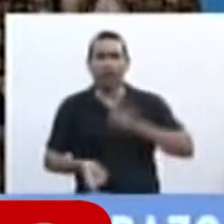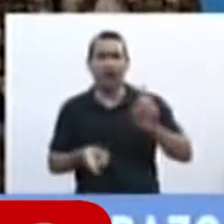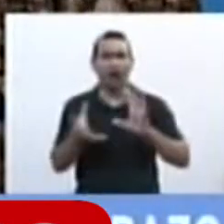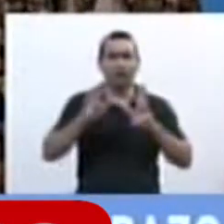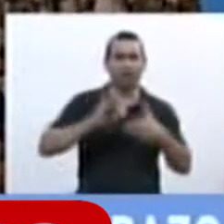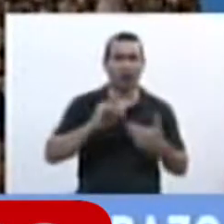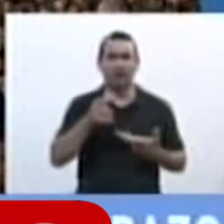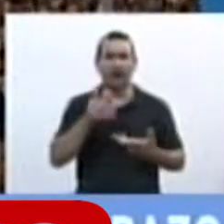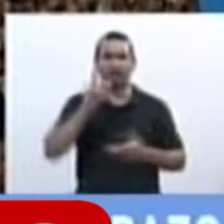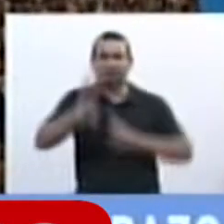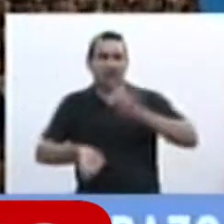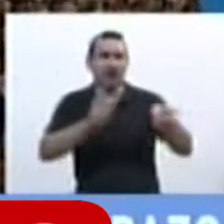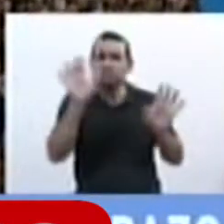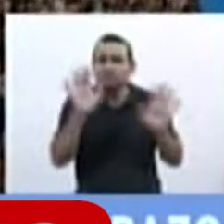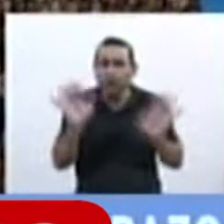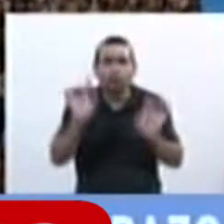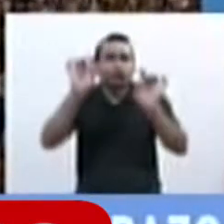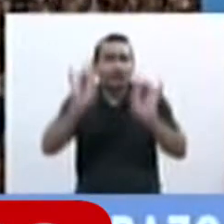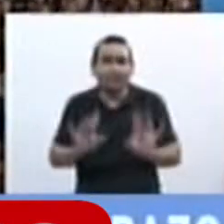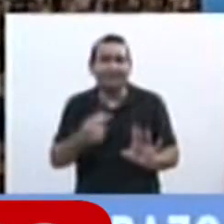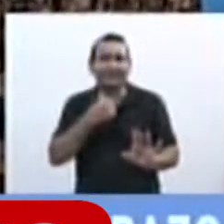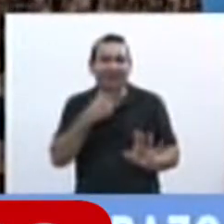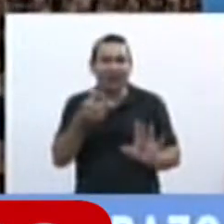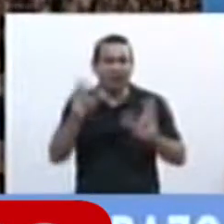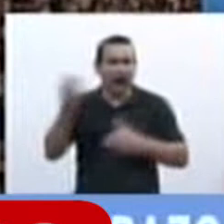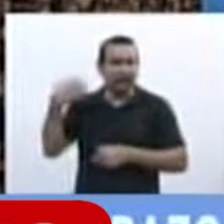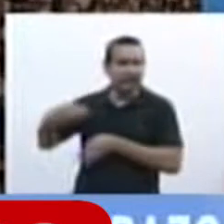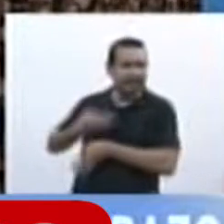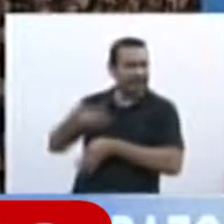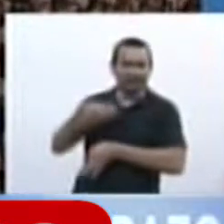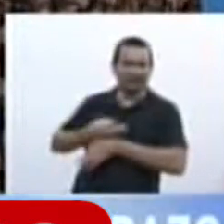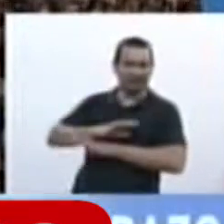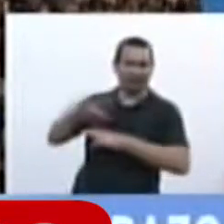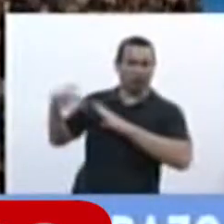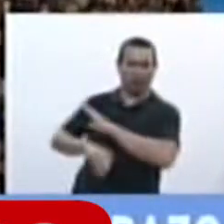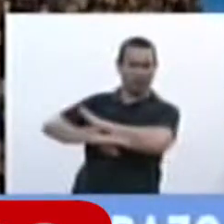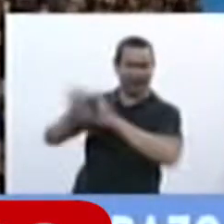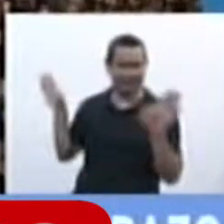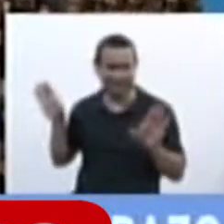de absolutamente nada. Queremos romper los modelos que nos vienen imponiendo hace años.